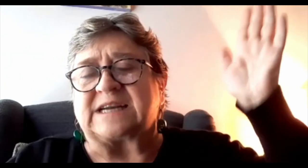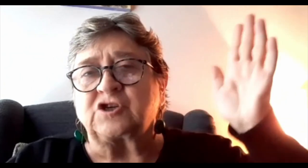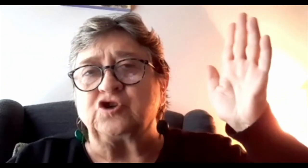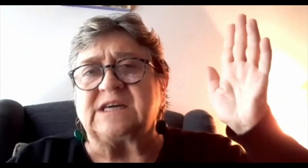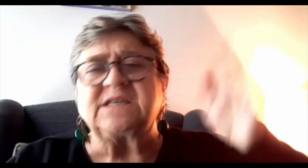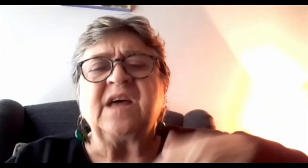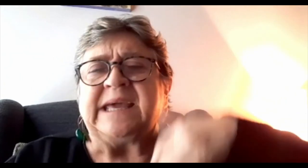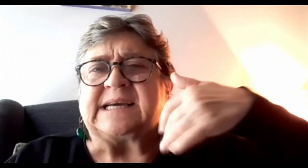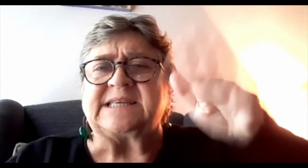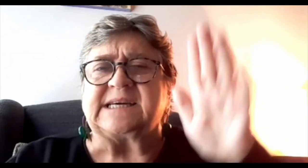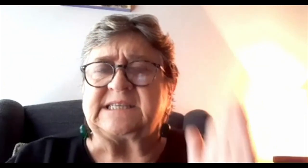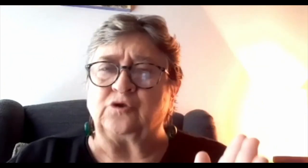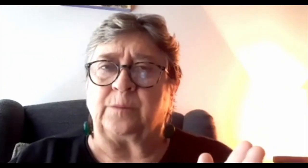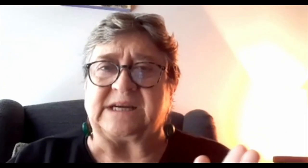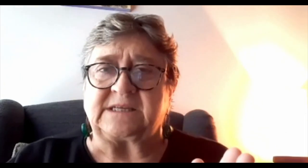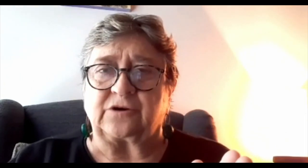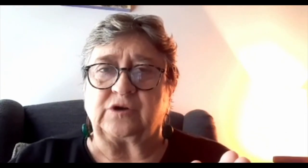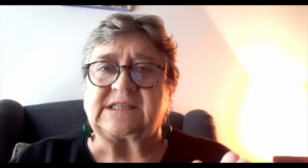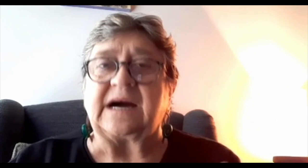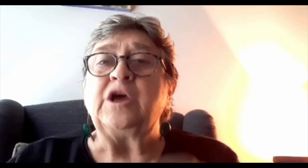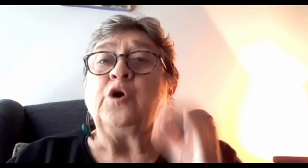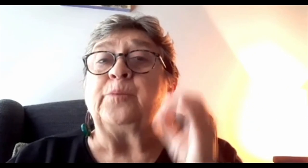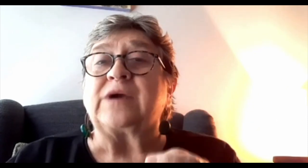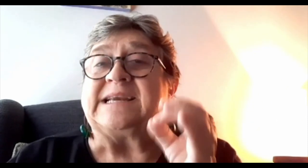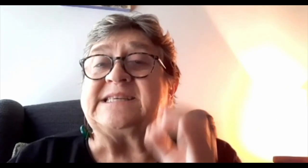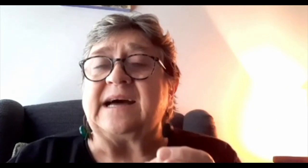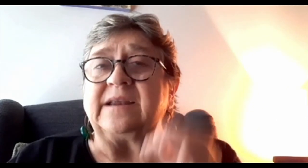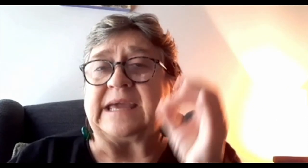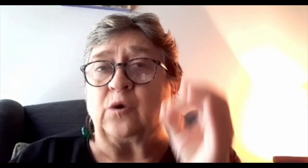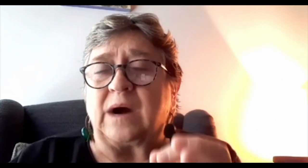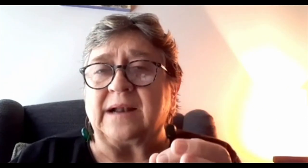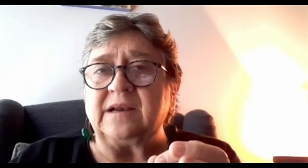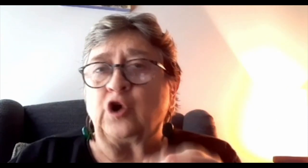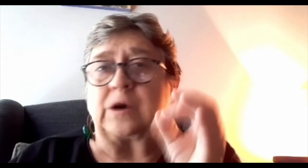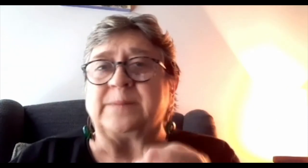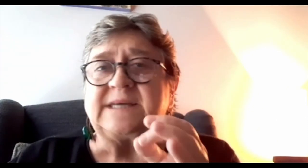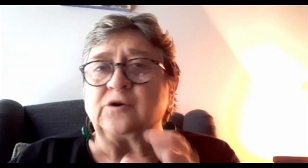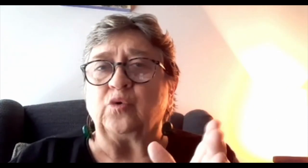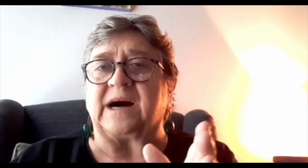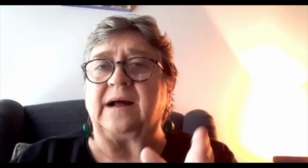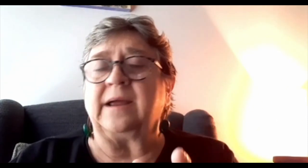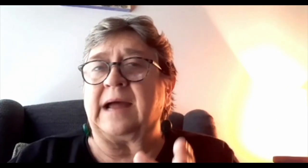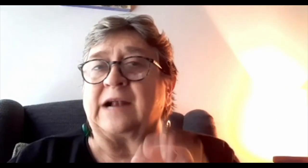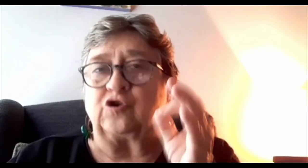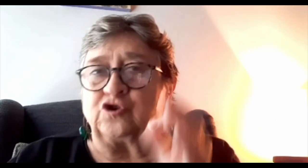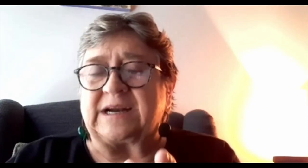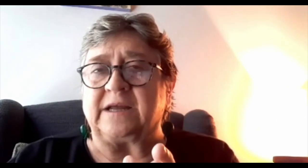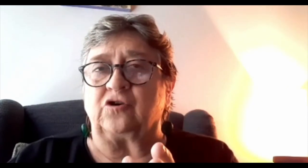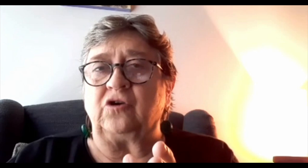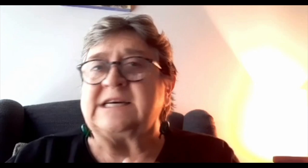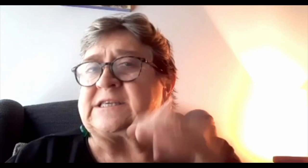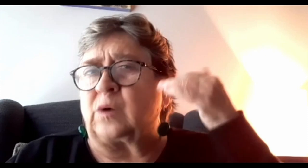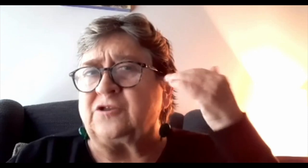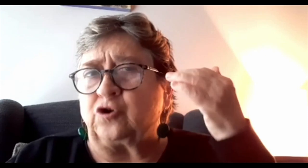con otras cosas, y que siga siendo un país terrorista. Porque les da igual lo que pase en Cuba. Al